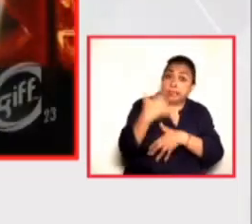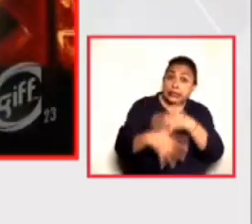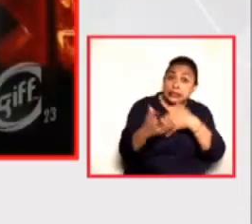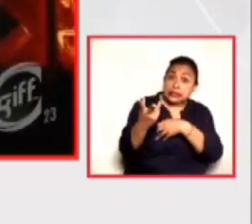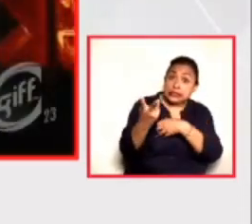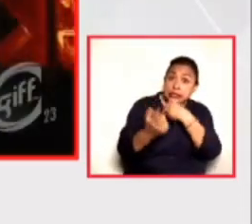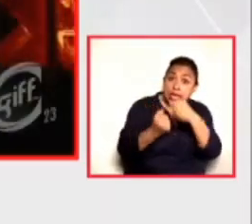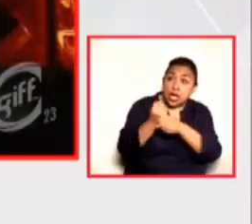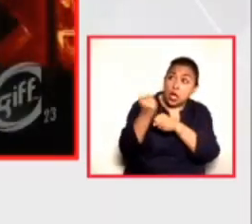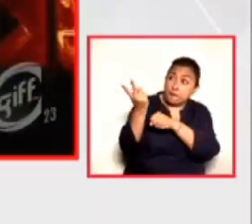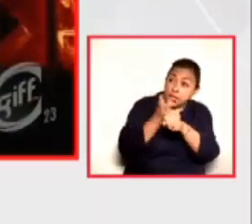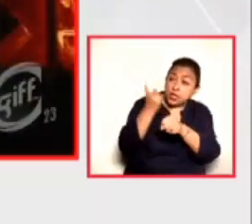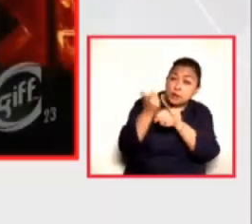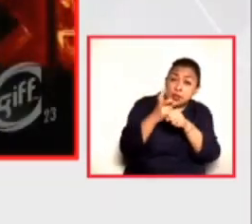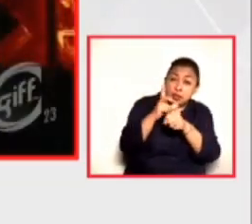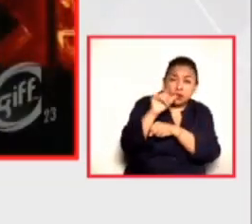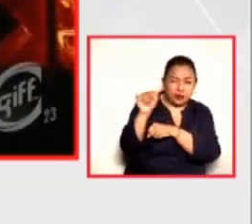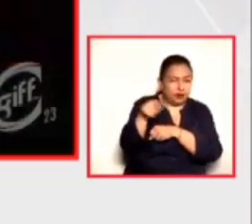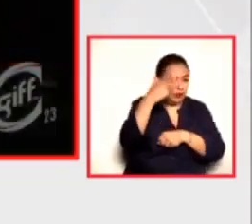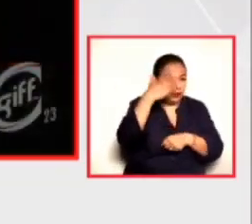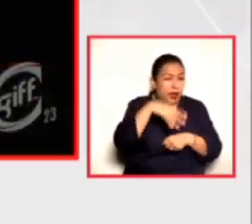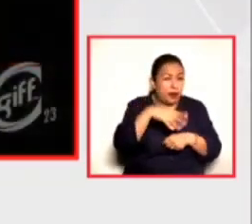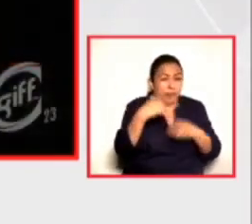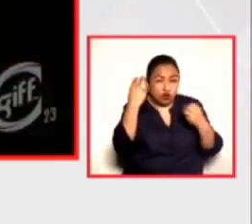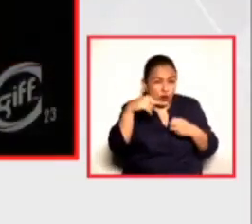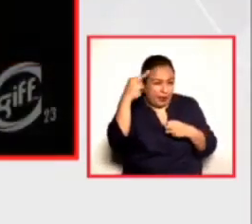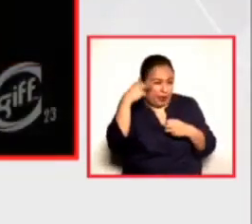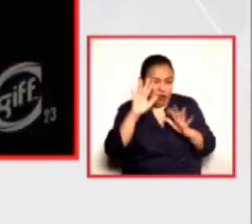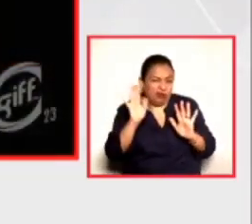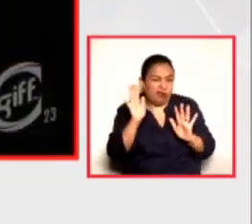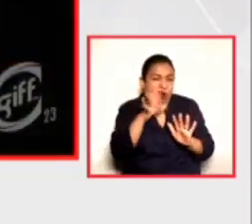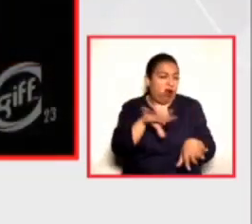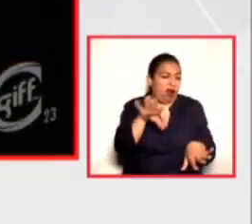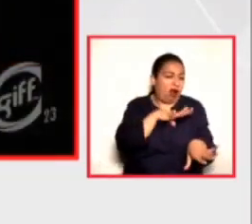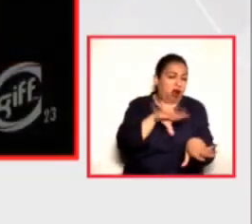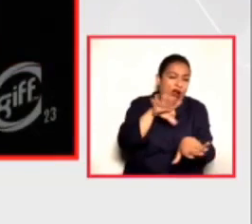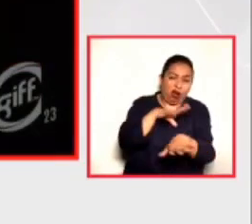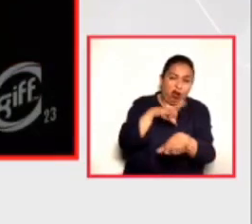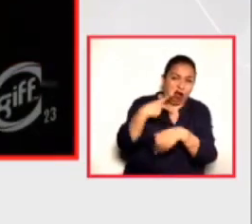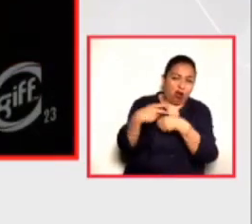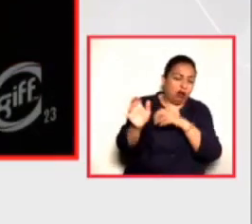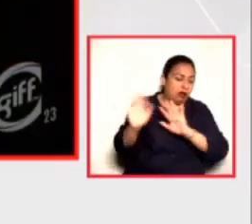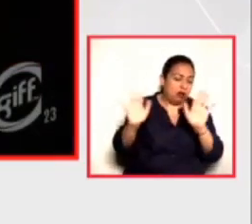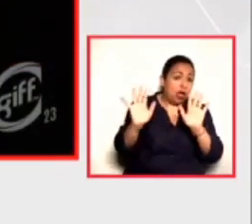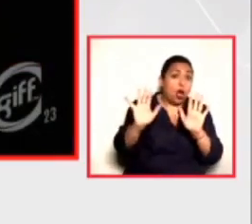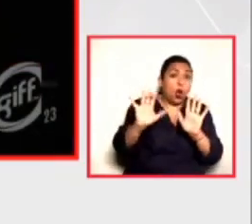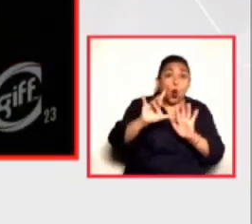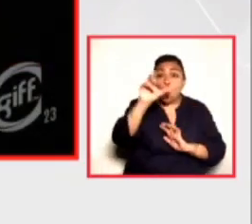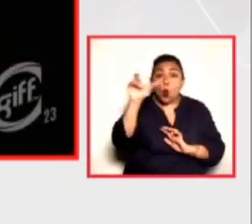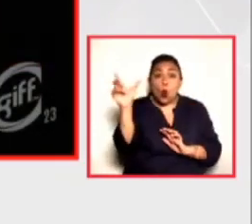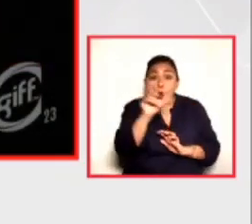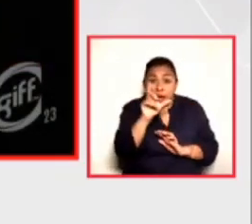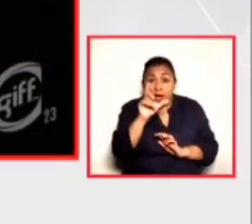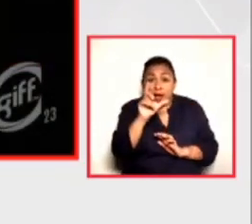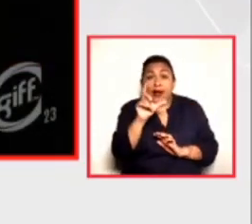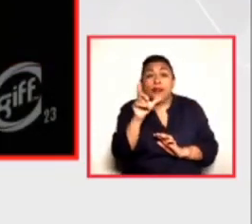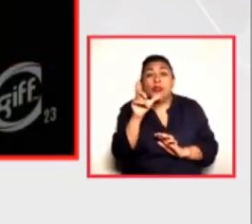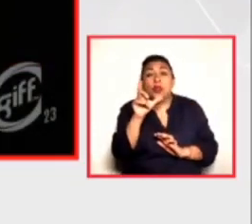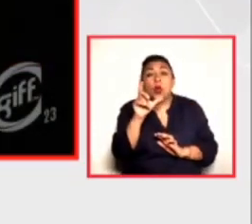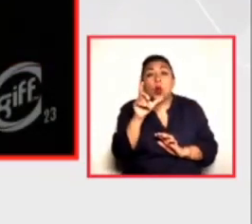ustedes saben, no viaja mucho, no acepta muchas invitaciones, pero cuando lo acercamos una vez